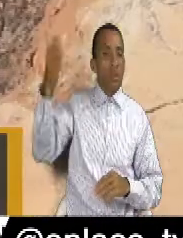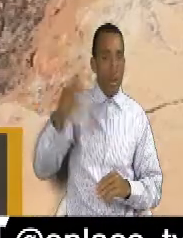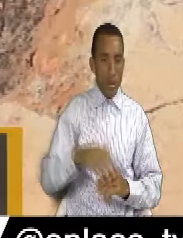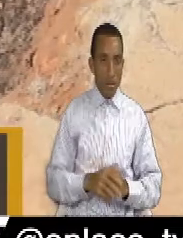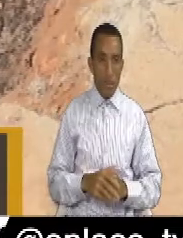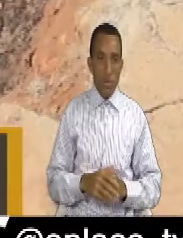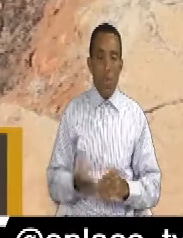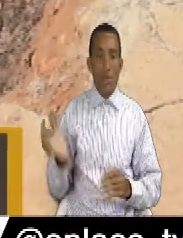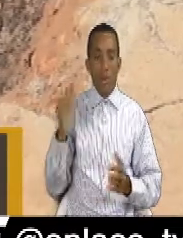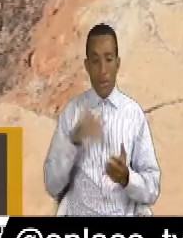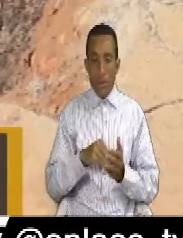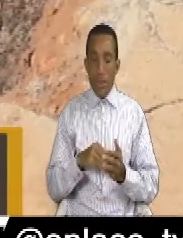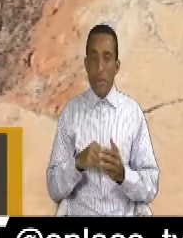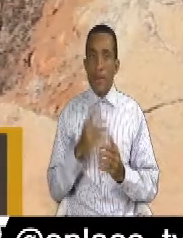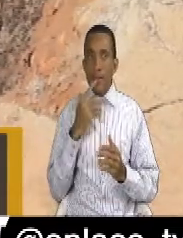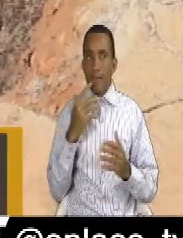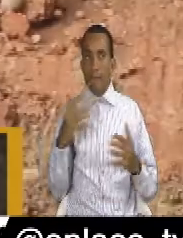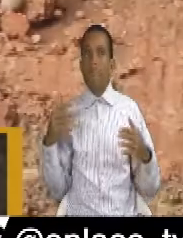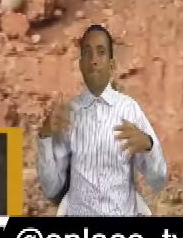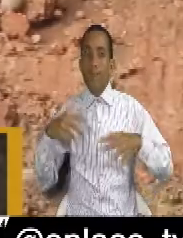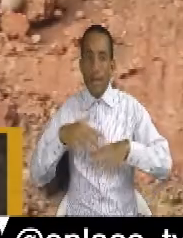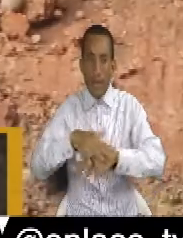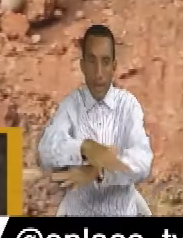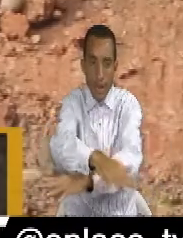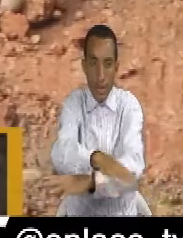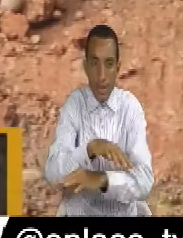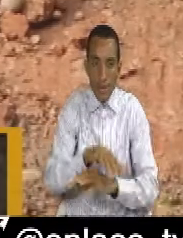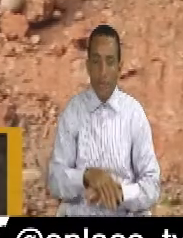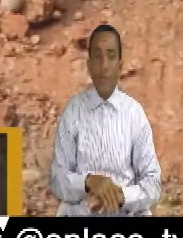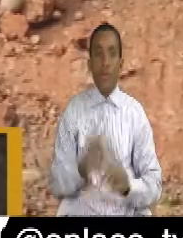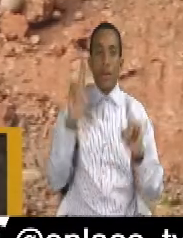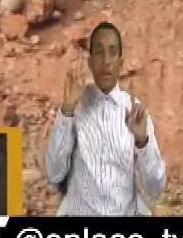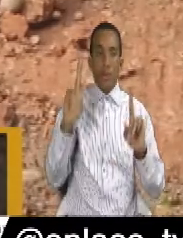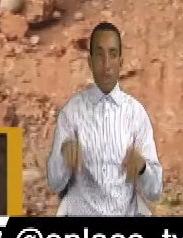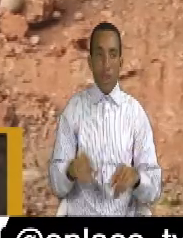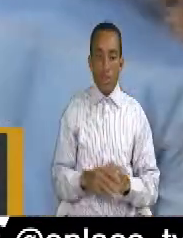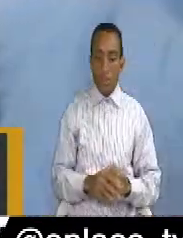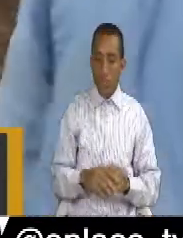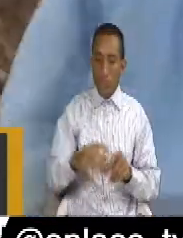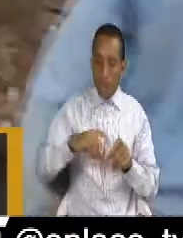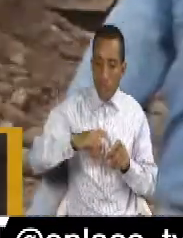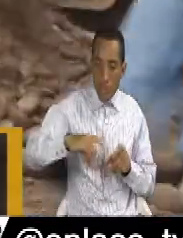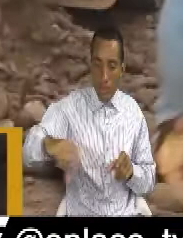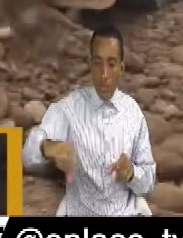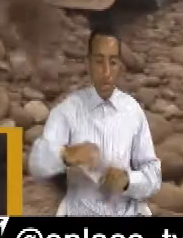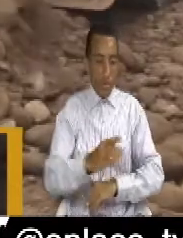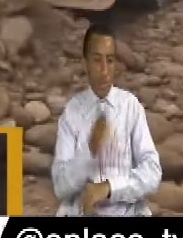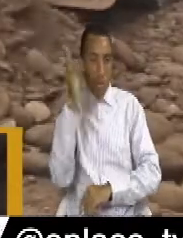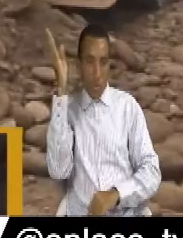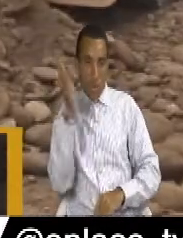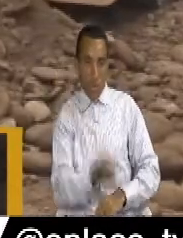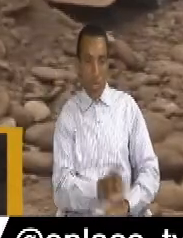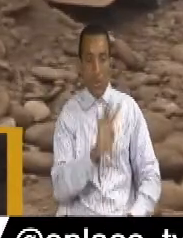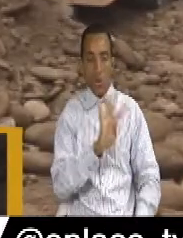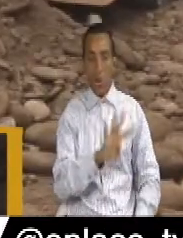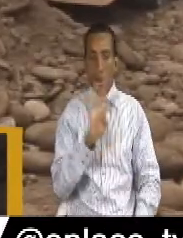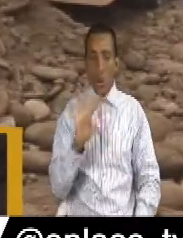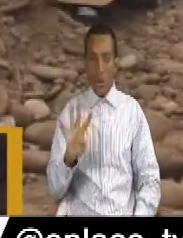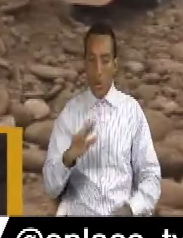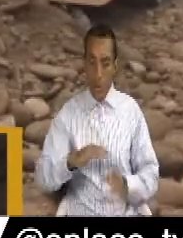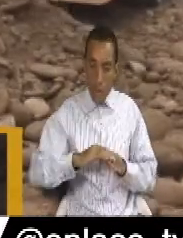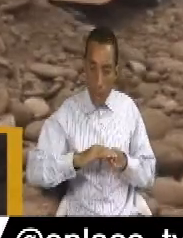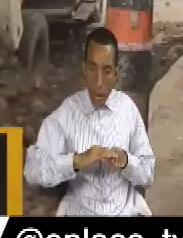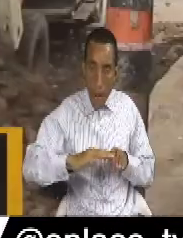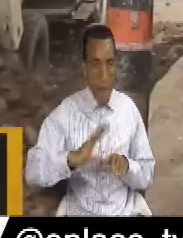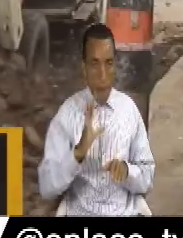unas redes. Nosotros vamos a dejar un sector de esa transversal 44 sin pavimentar, vamos a dar en base, por ahí vamos a